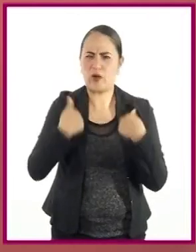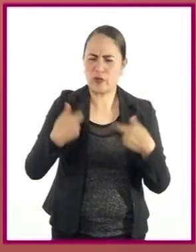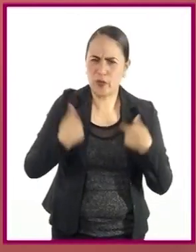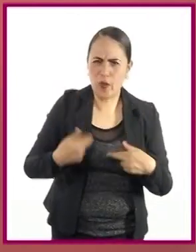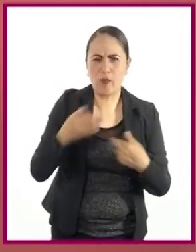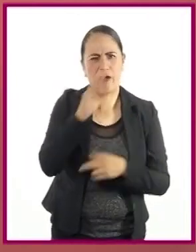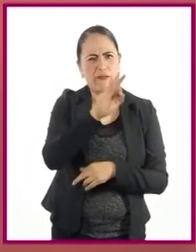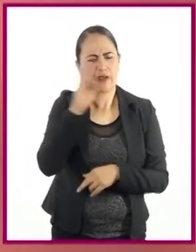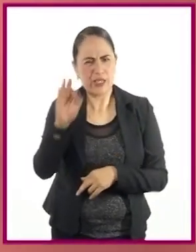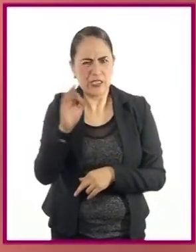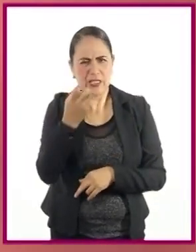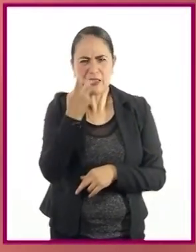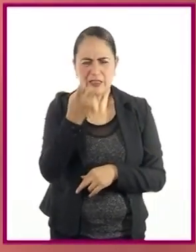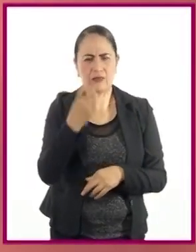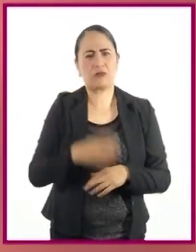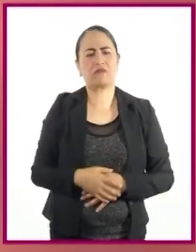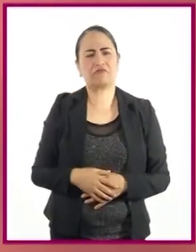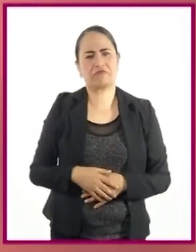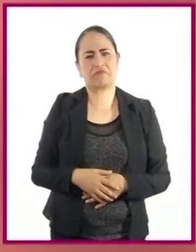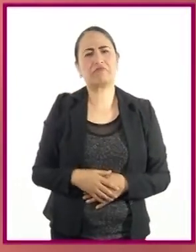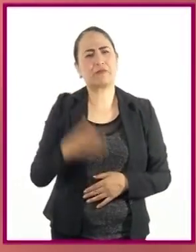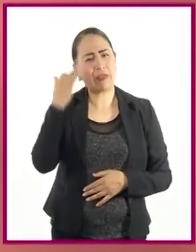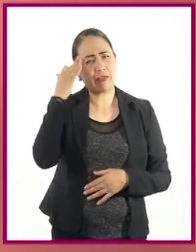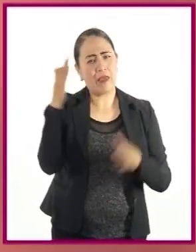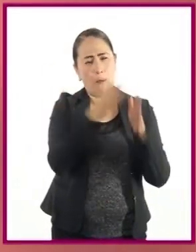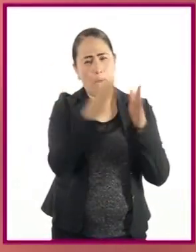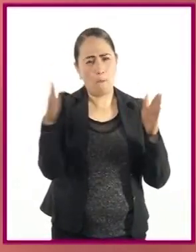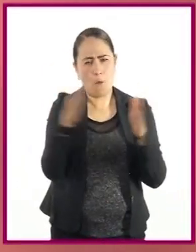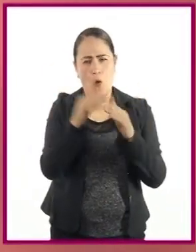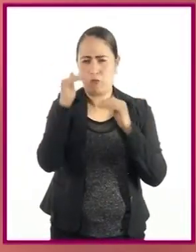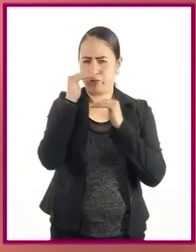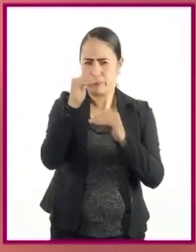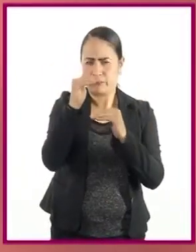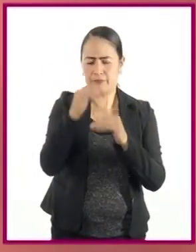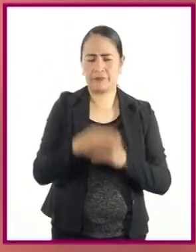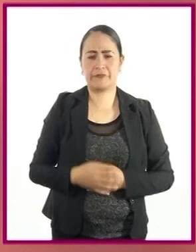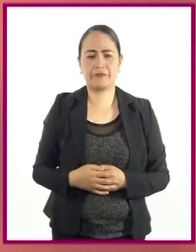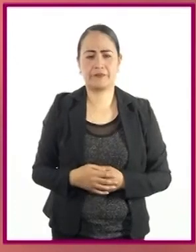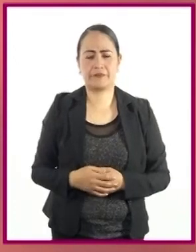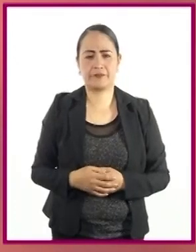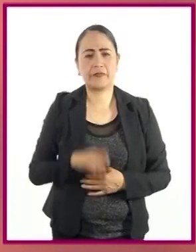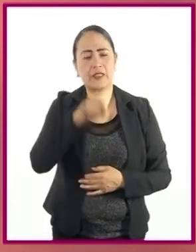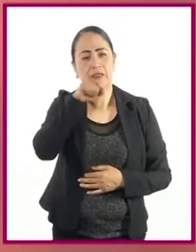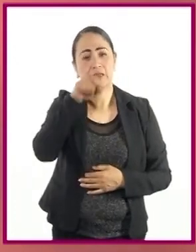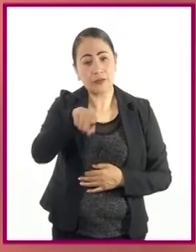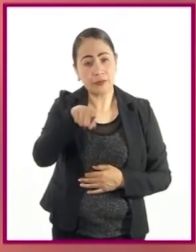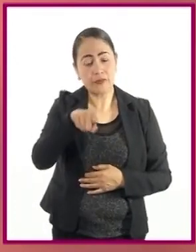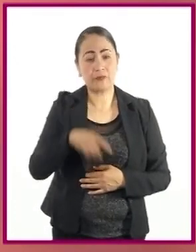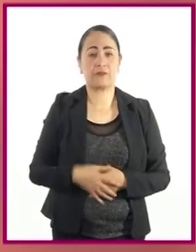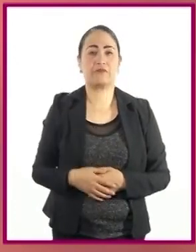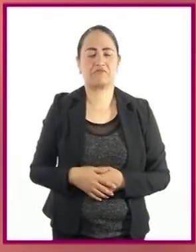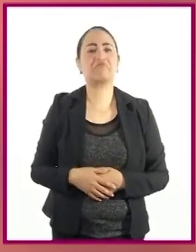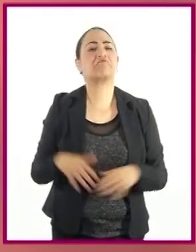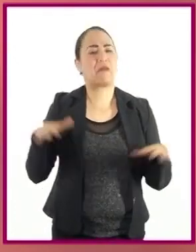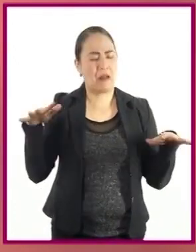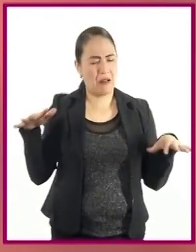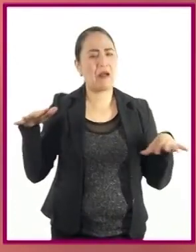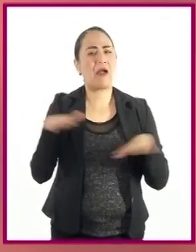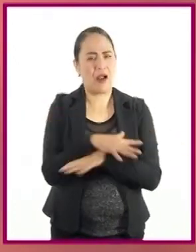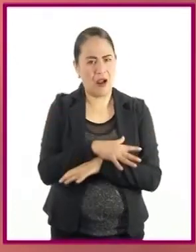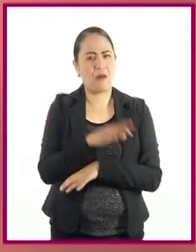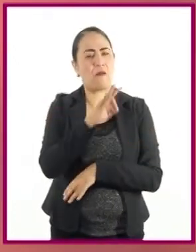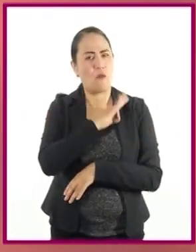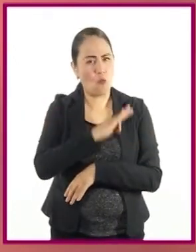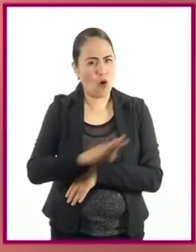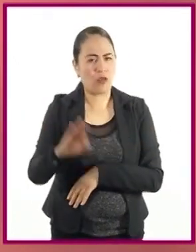menciona fechas que hacen referencia a una época específica. Y también pueden ser modificados si así